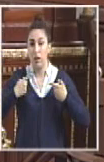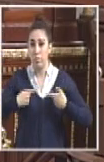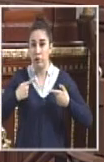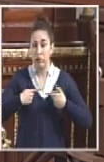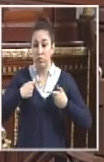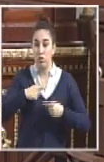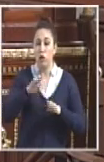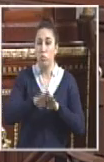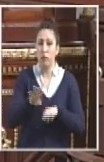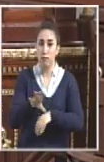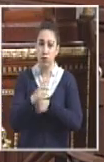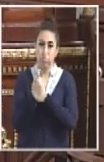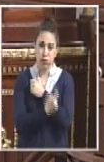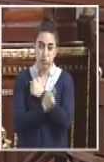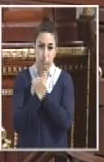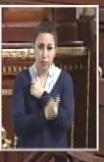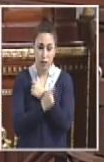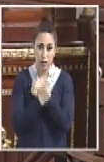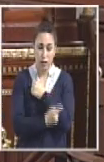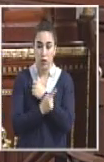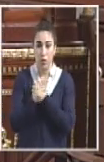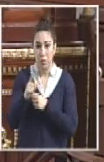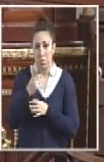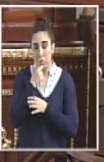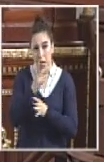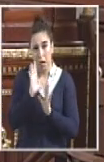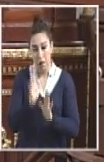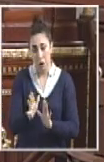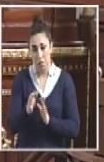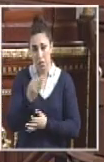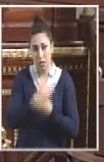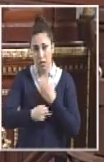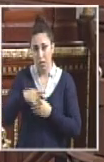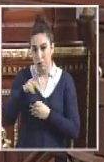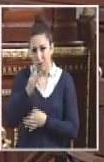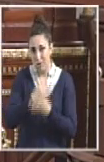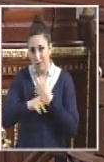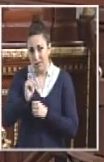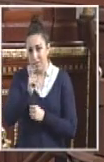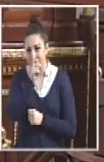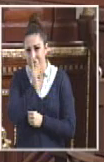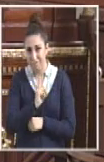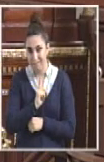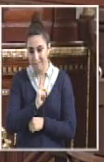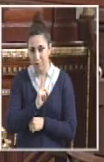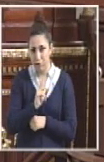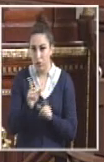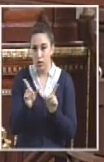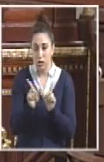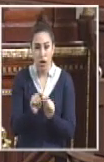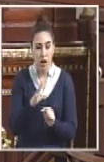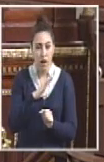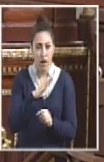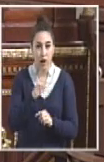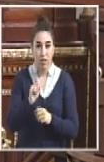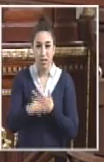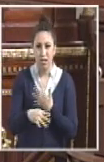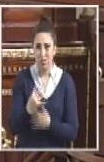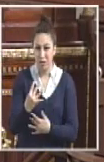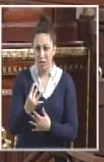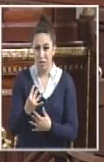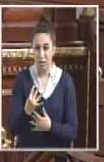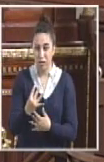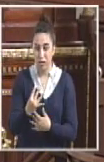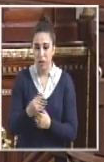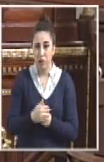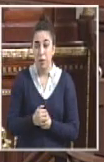electrónico, declaraciones del secretario en su momento, lo cual no era verdad, solamente había 14.